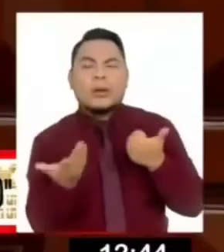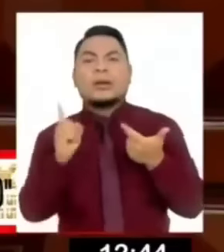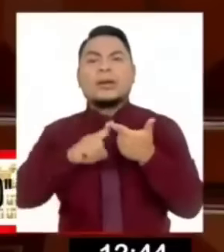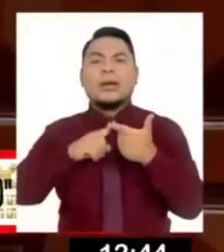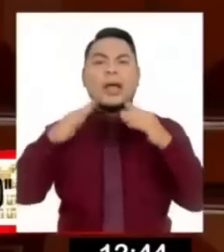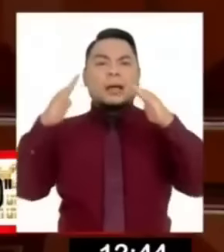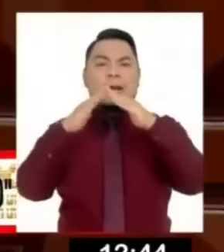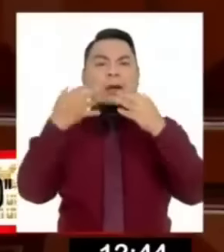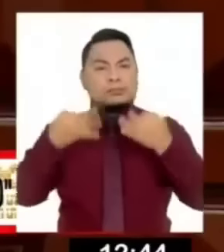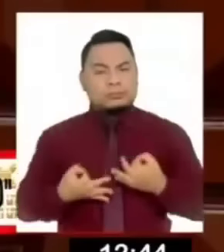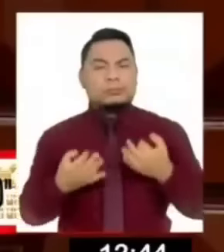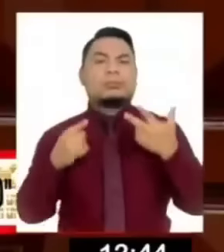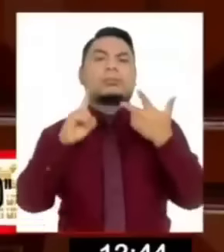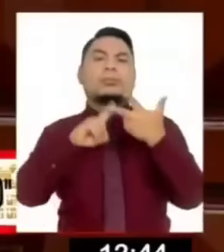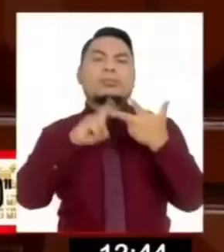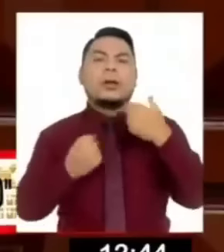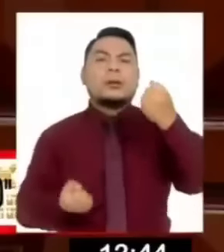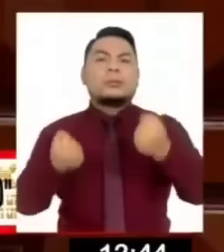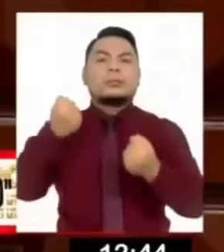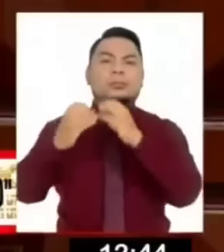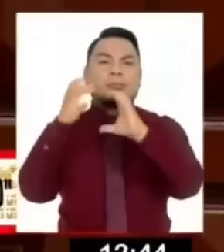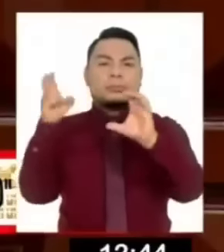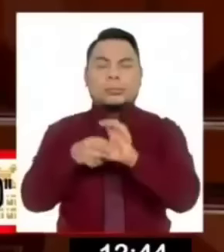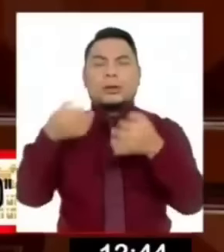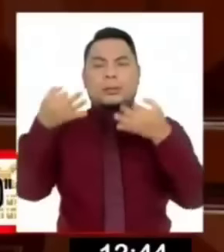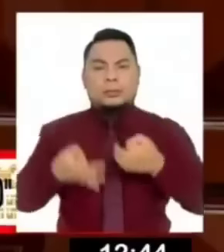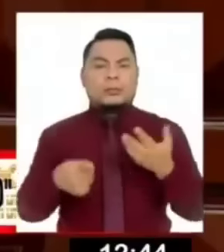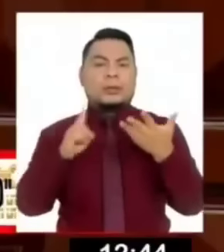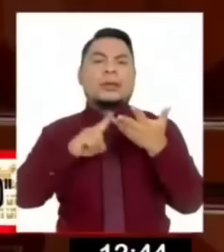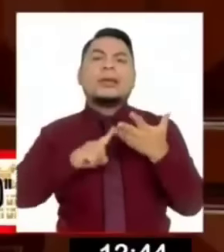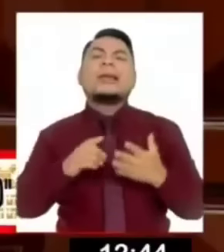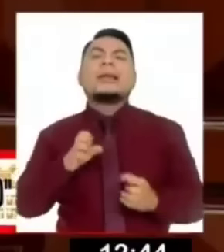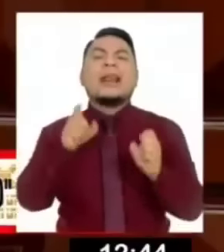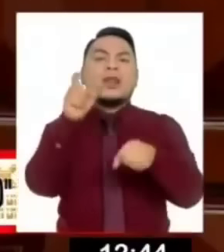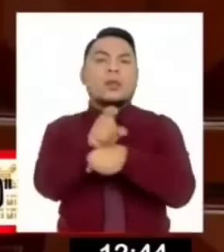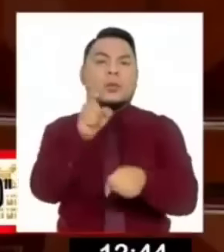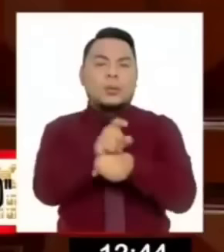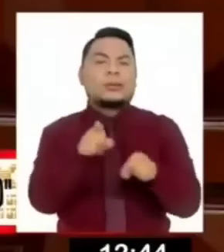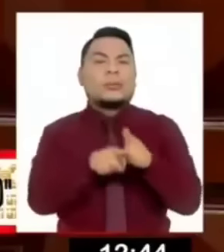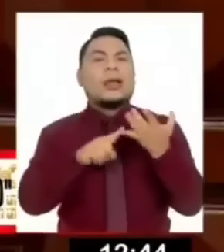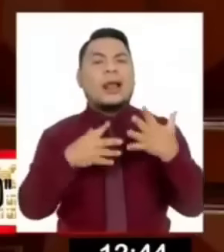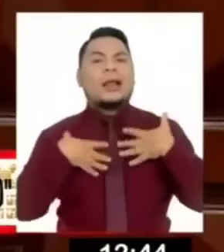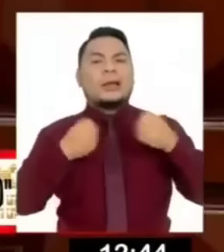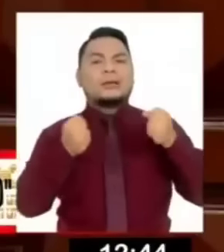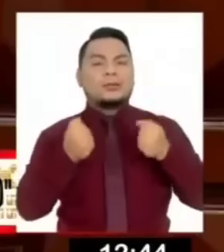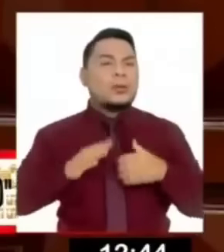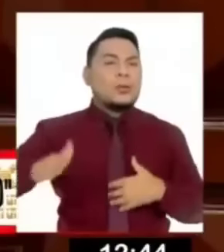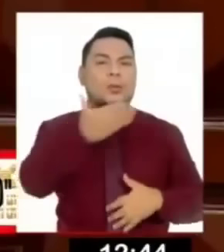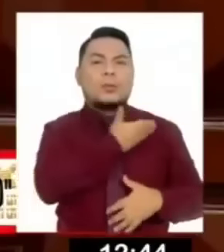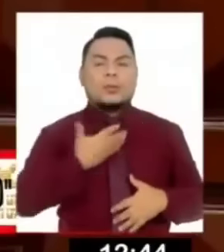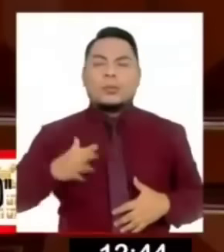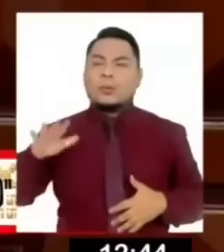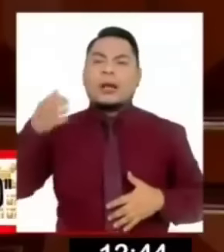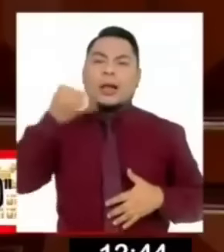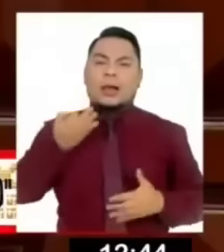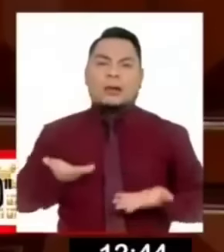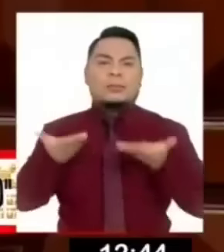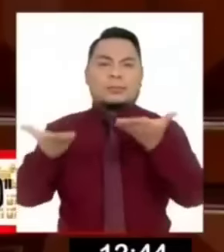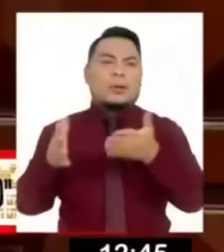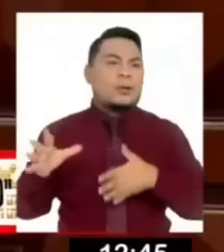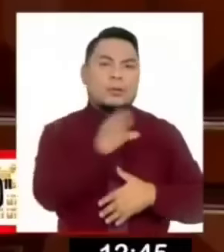la vivienda adecuada, el transporte público eficiente y una educación y un sistema de salud pública pertinente y de calidad.